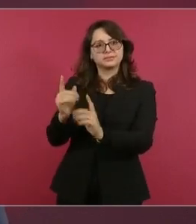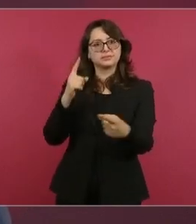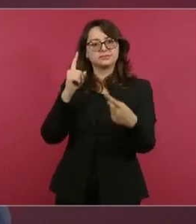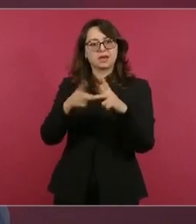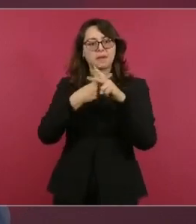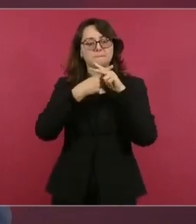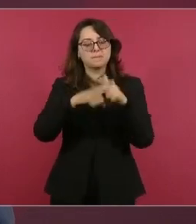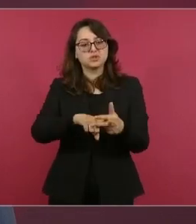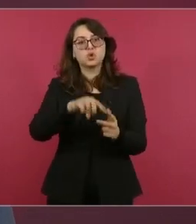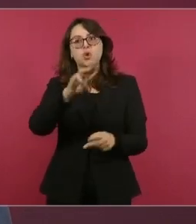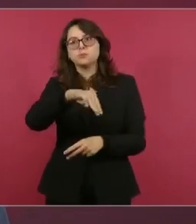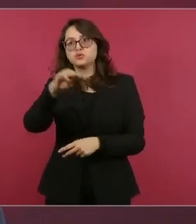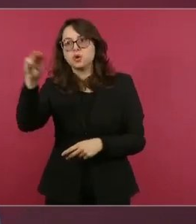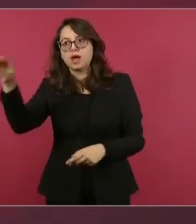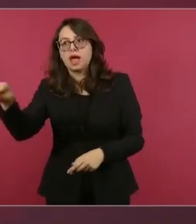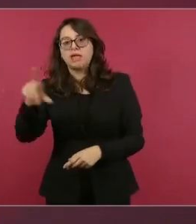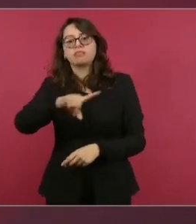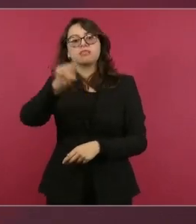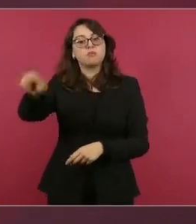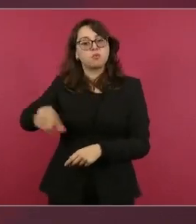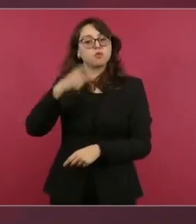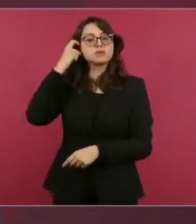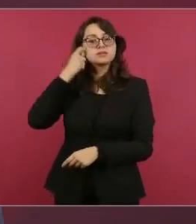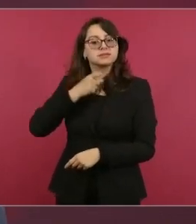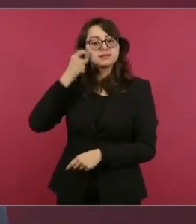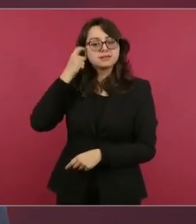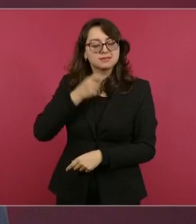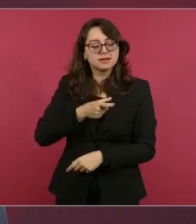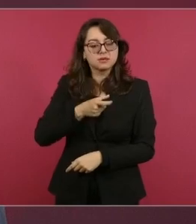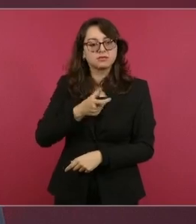en Guerrero, incluso en Guerrero ya existía